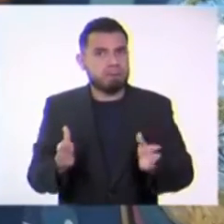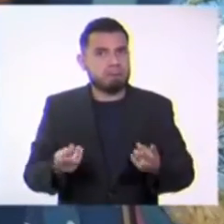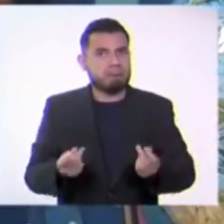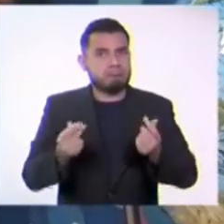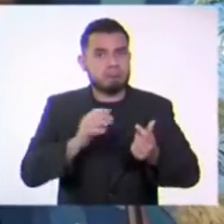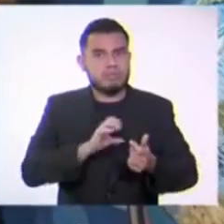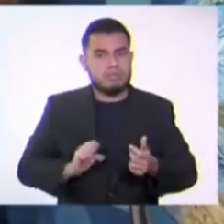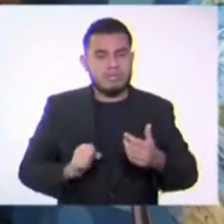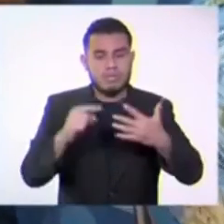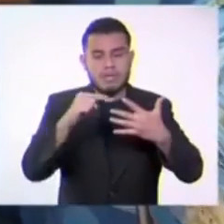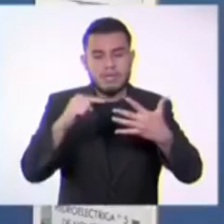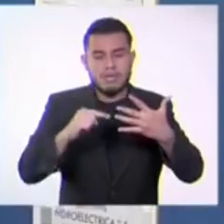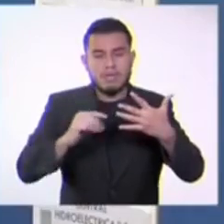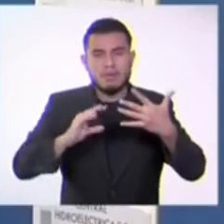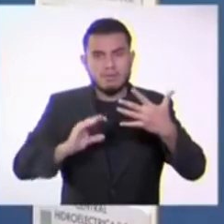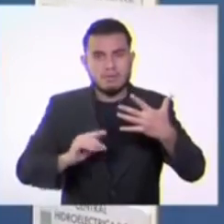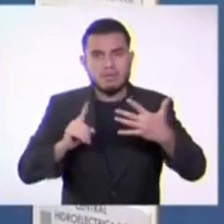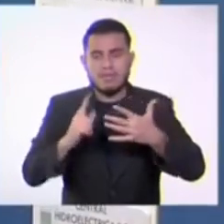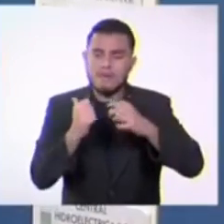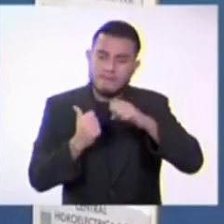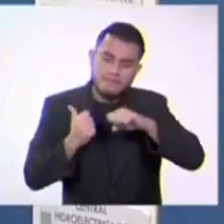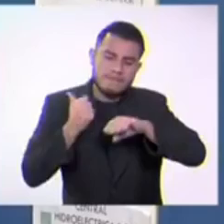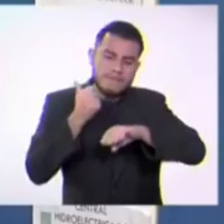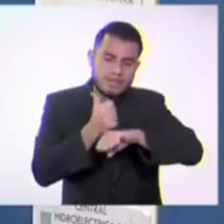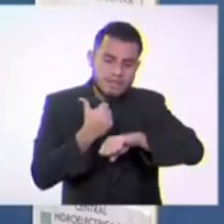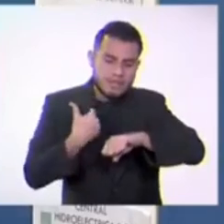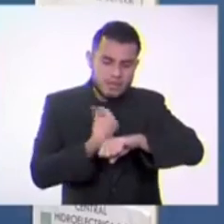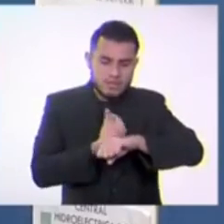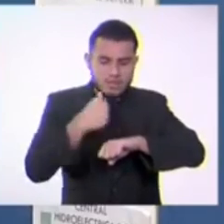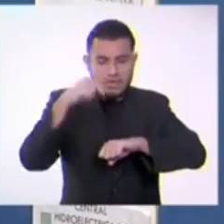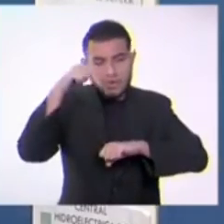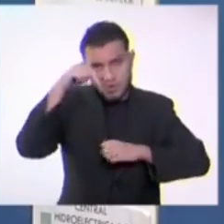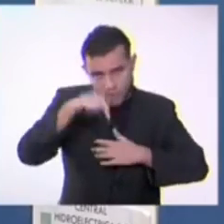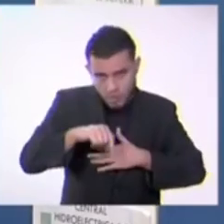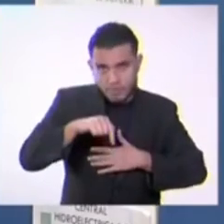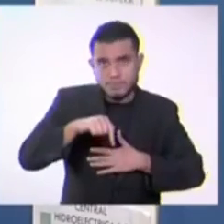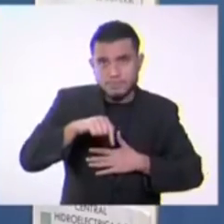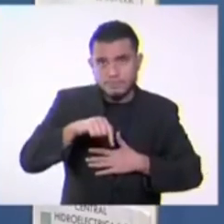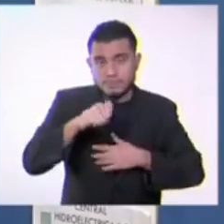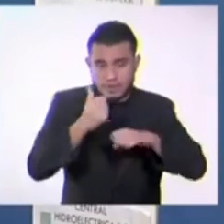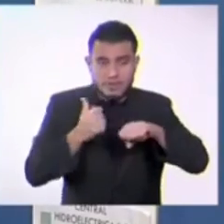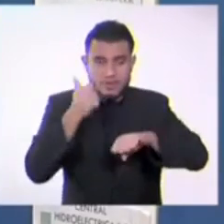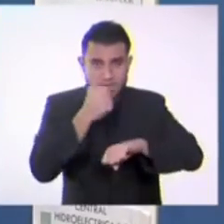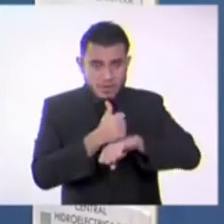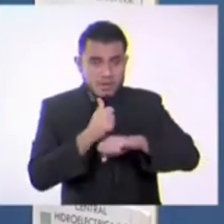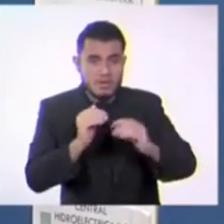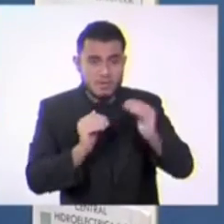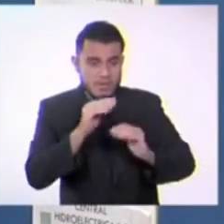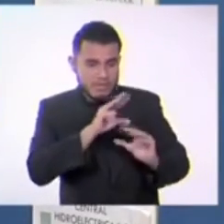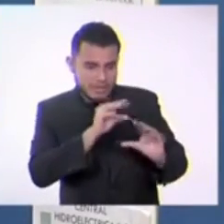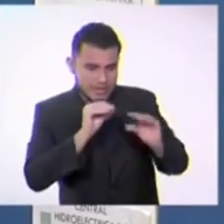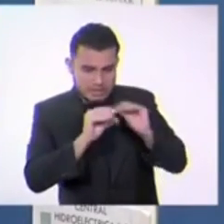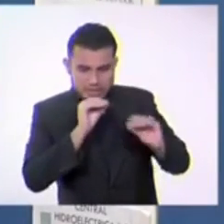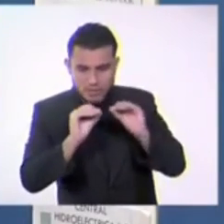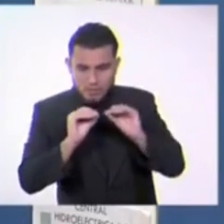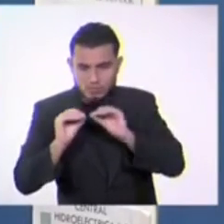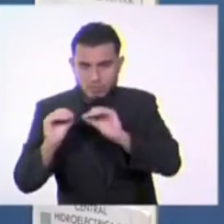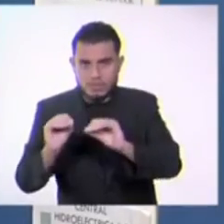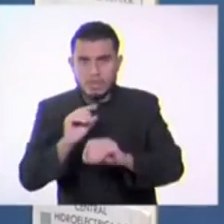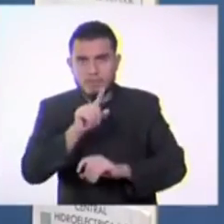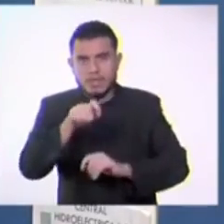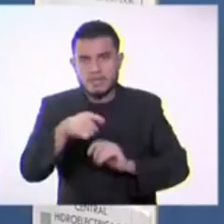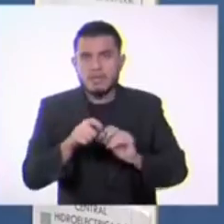Constitución, como decía, está fundamentada, la nuestra, la que tenemos ahora, está fundamentada también en buena parte de la de